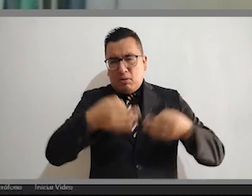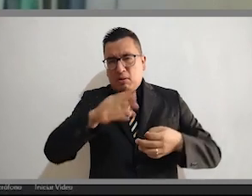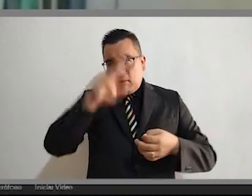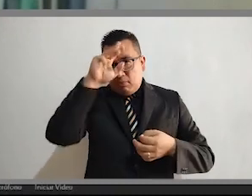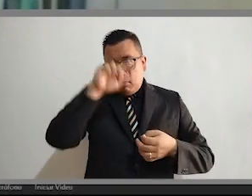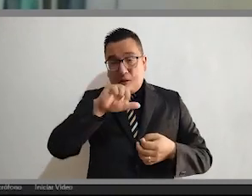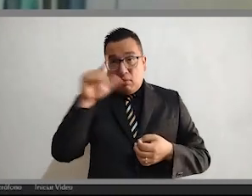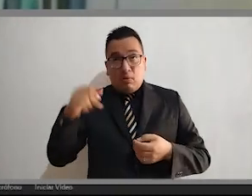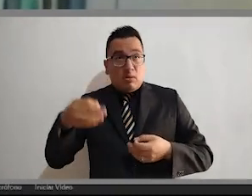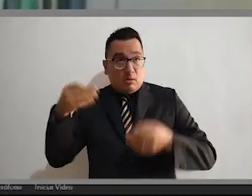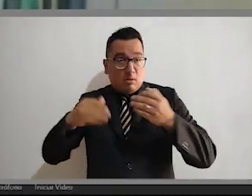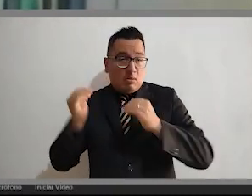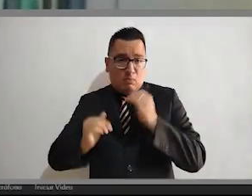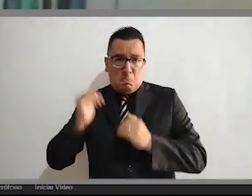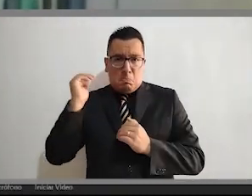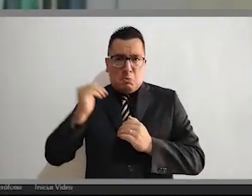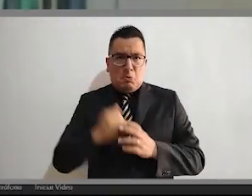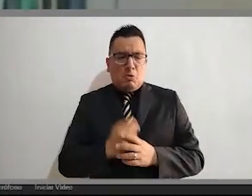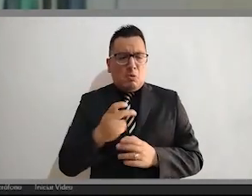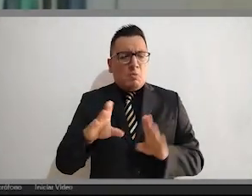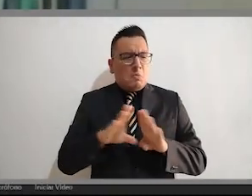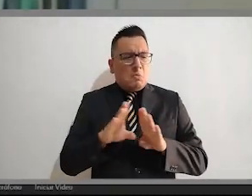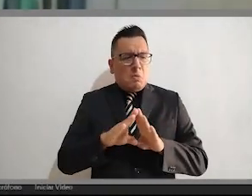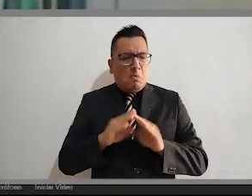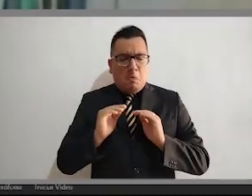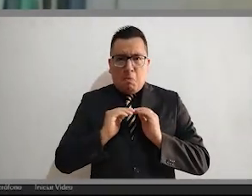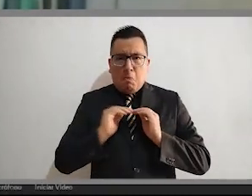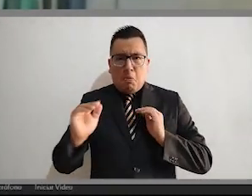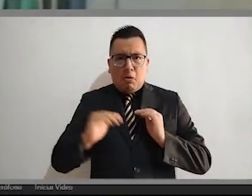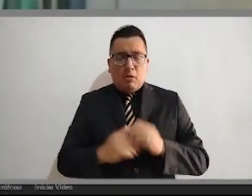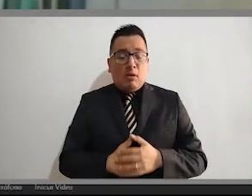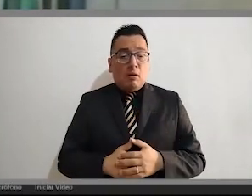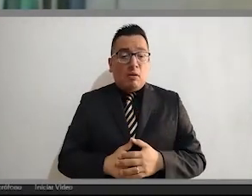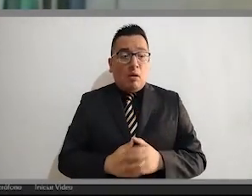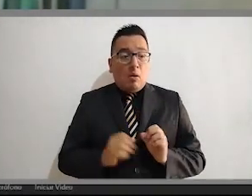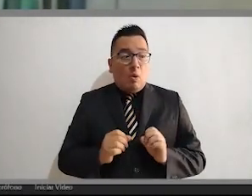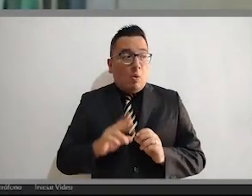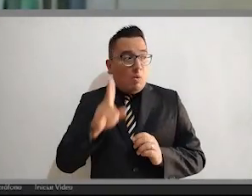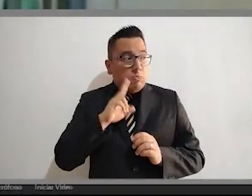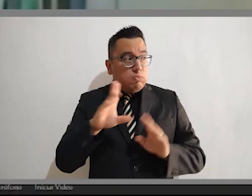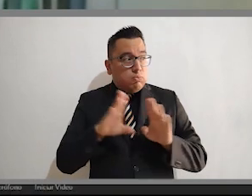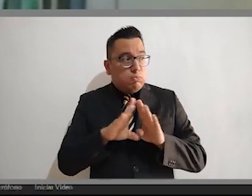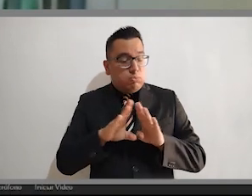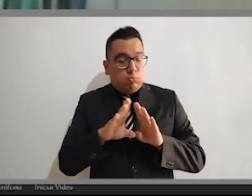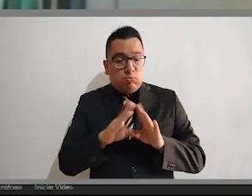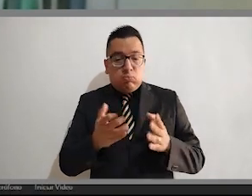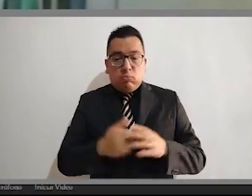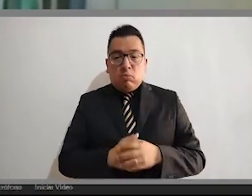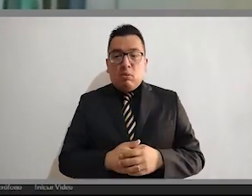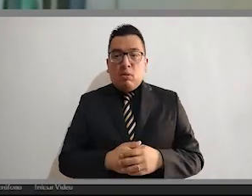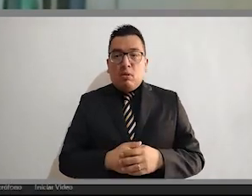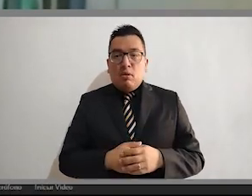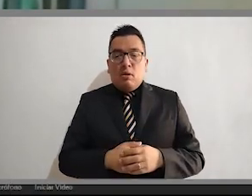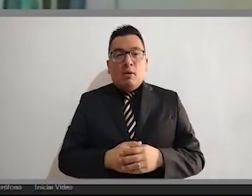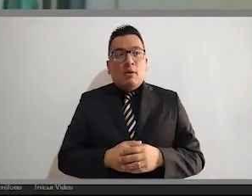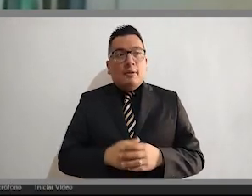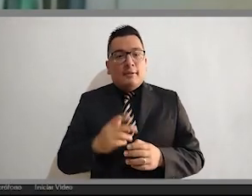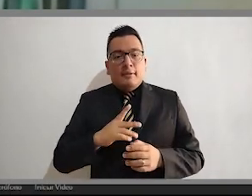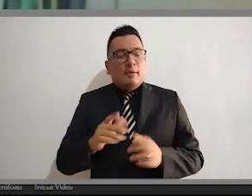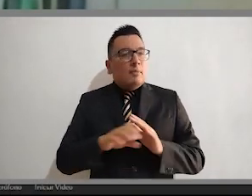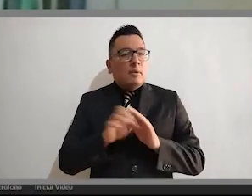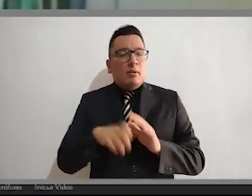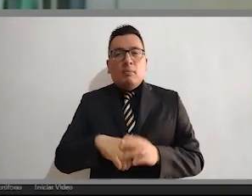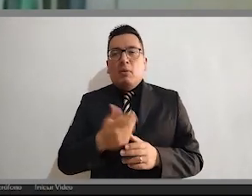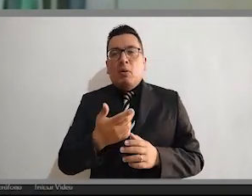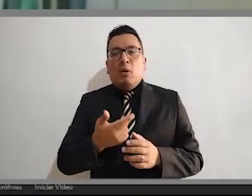después Sala Superior, respecto a cómo aplicar la paridad y cómo distribuir los escaños en